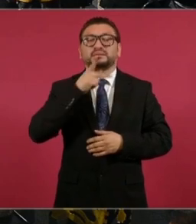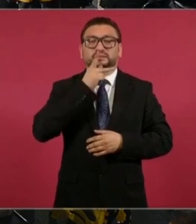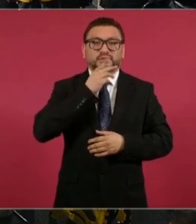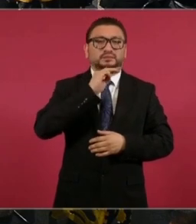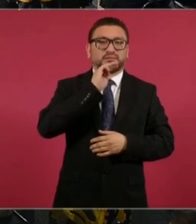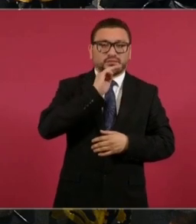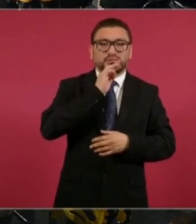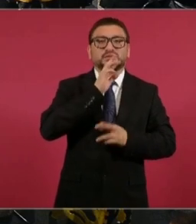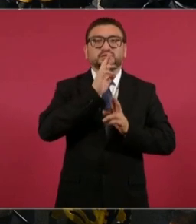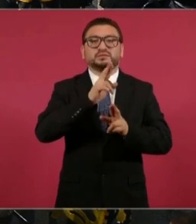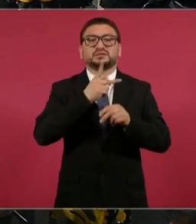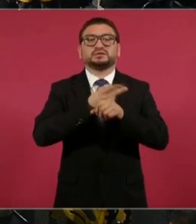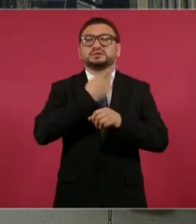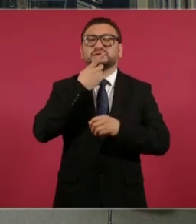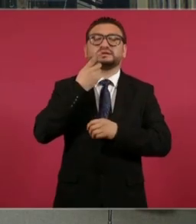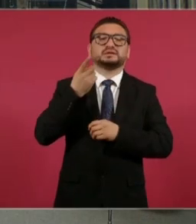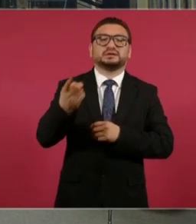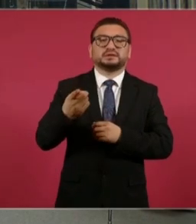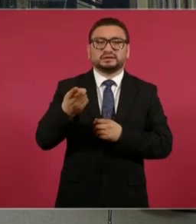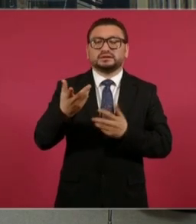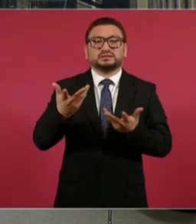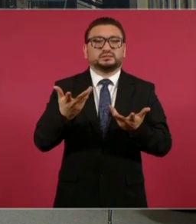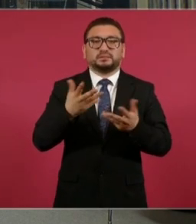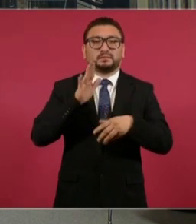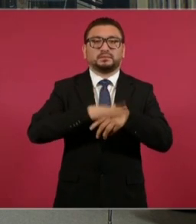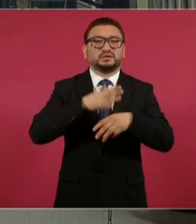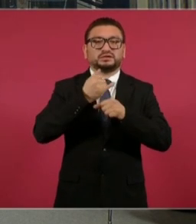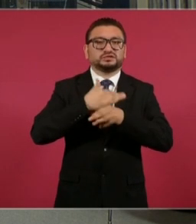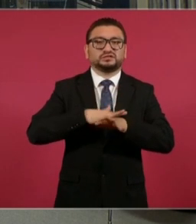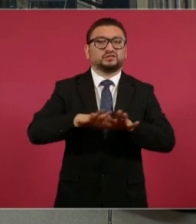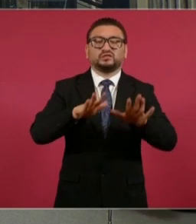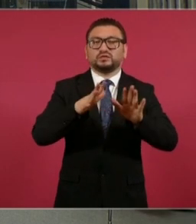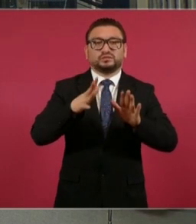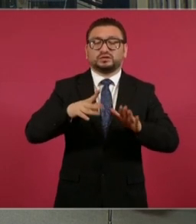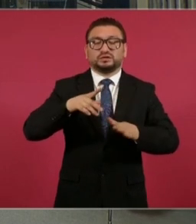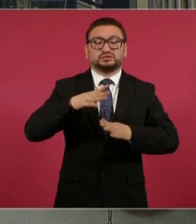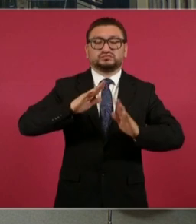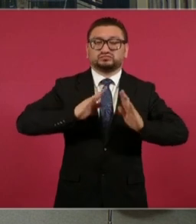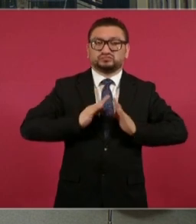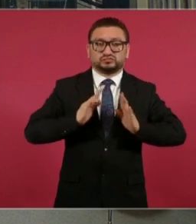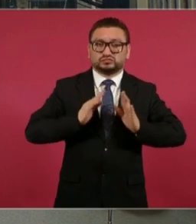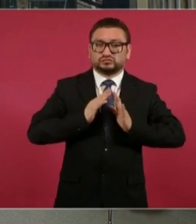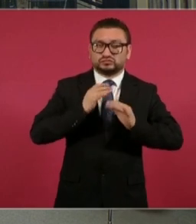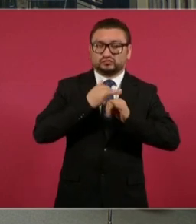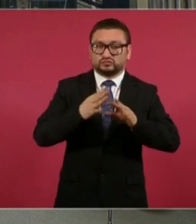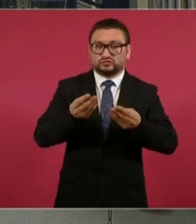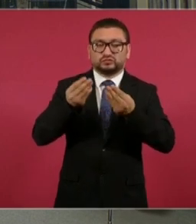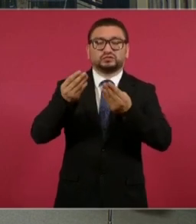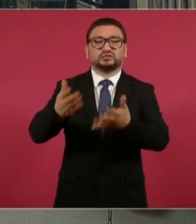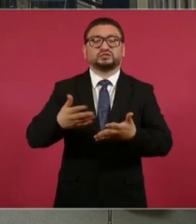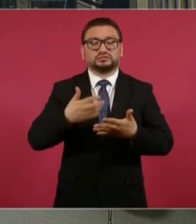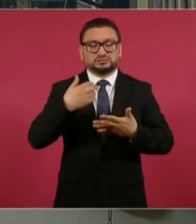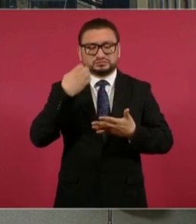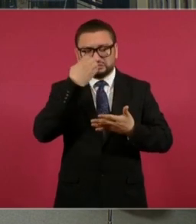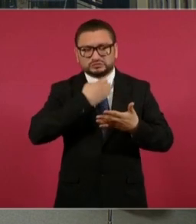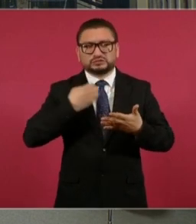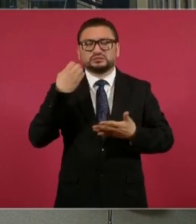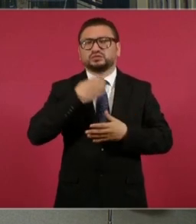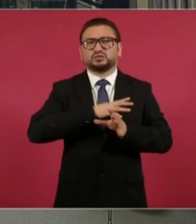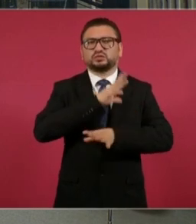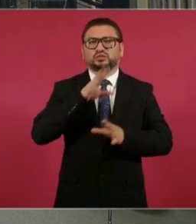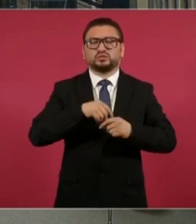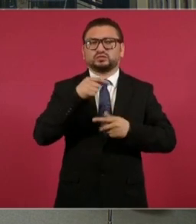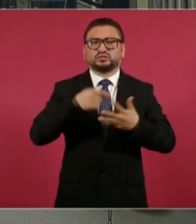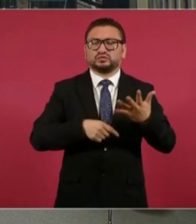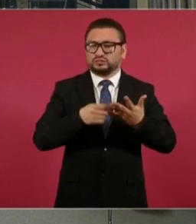después de que usted mencionaba que pues no habría no hay más información que tenga que dar el ejército lo que ellos y las descalificaciones que han ellos